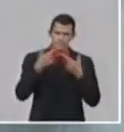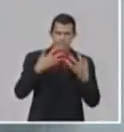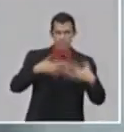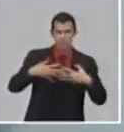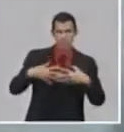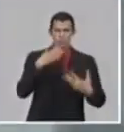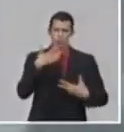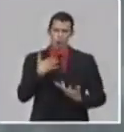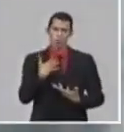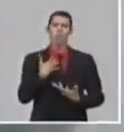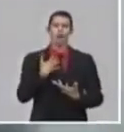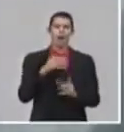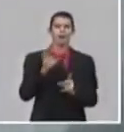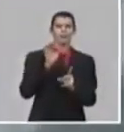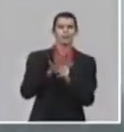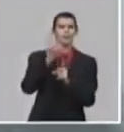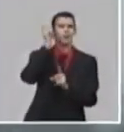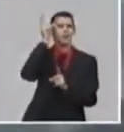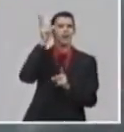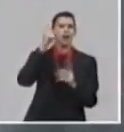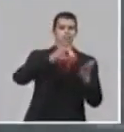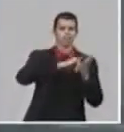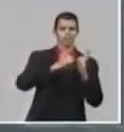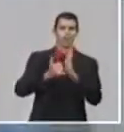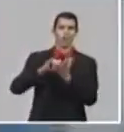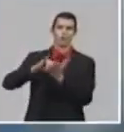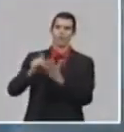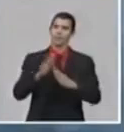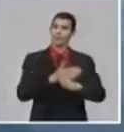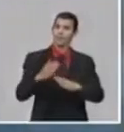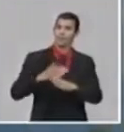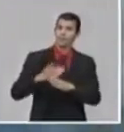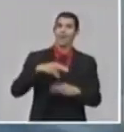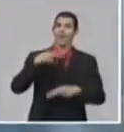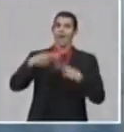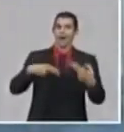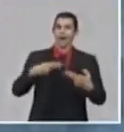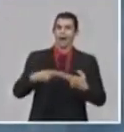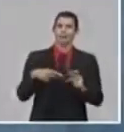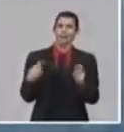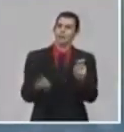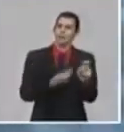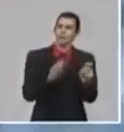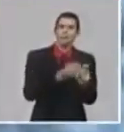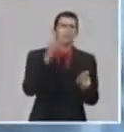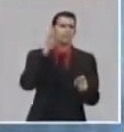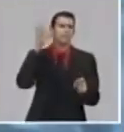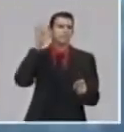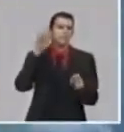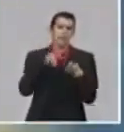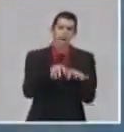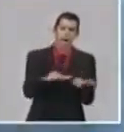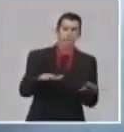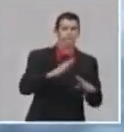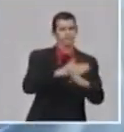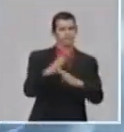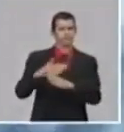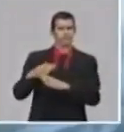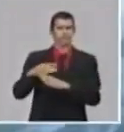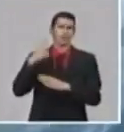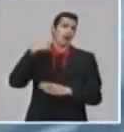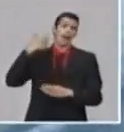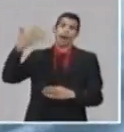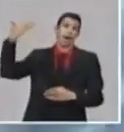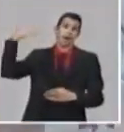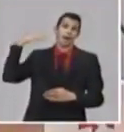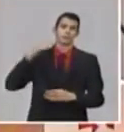se dice, como lo más esperanzador para el tratamiento de las enfermedades oncológicas en aquel momento.